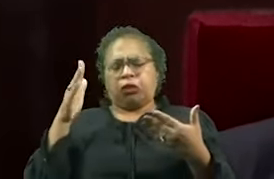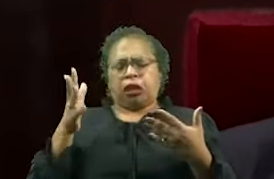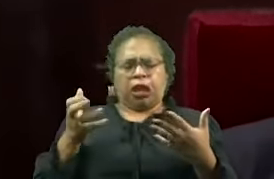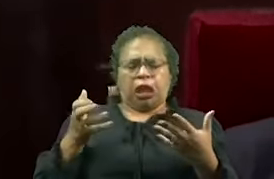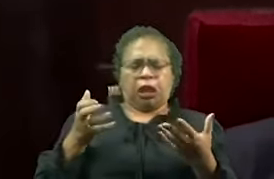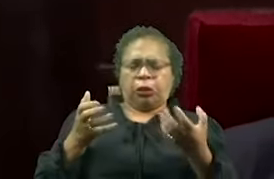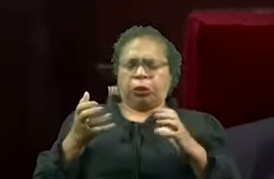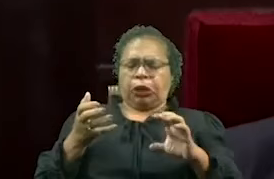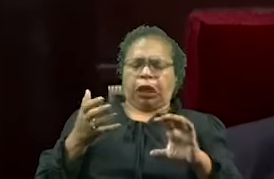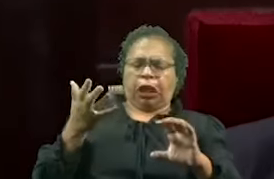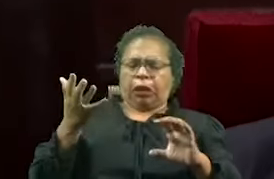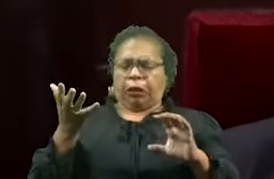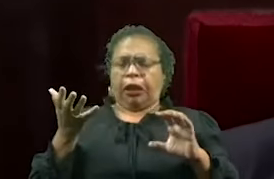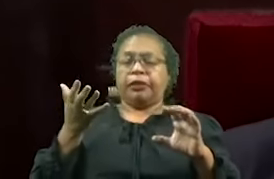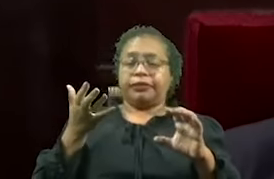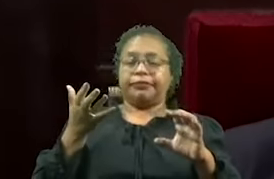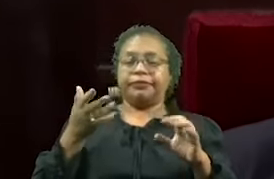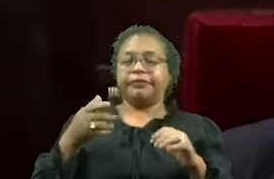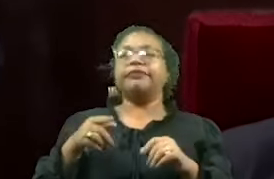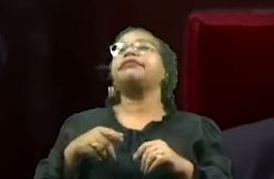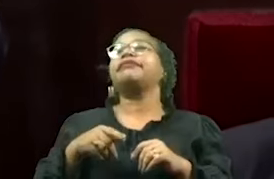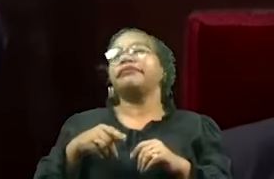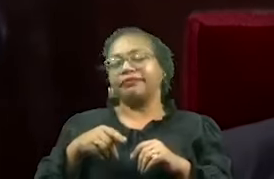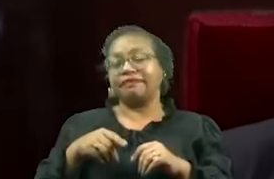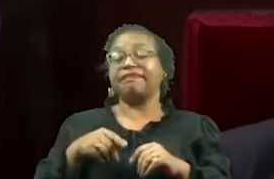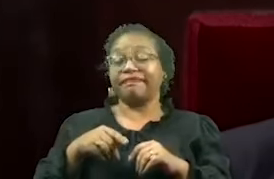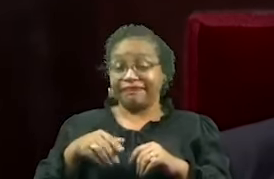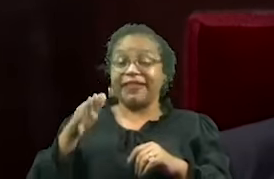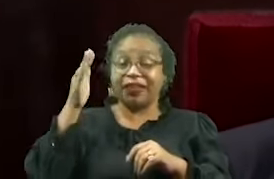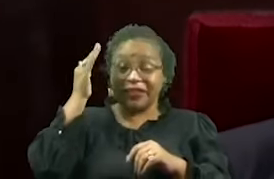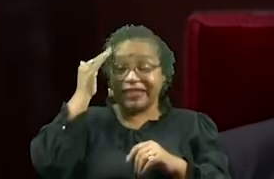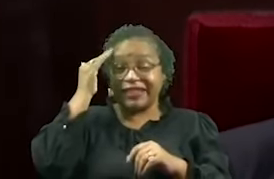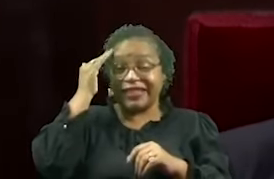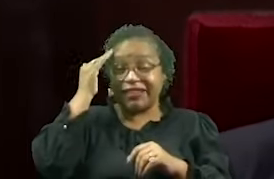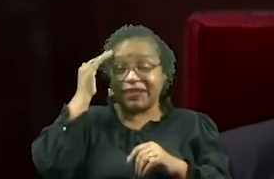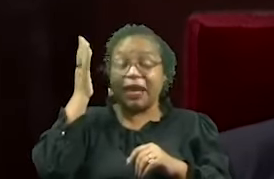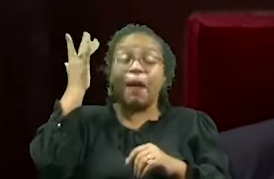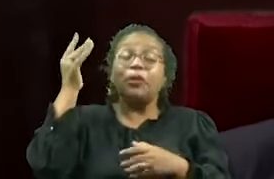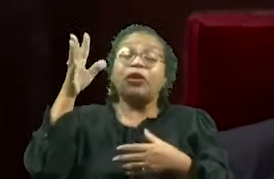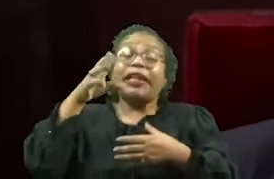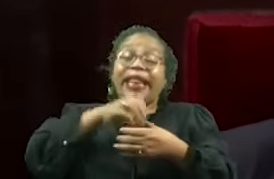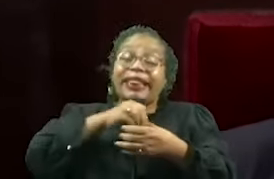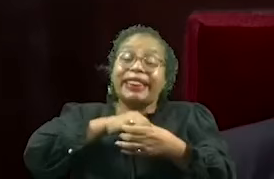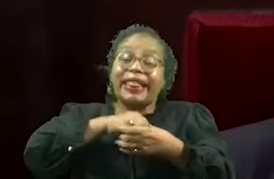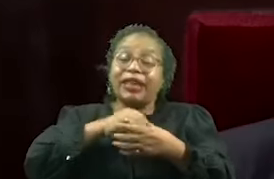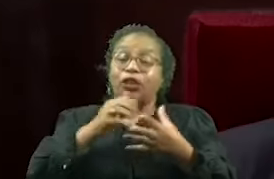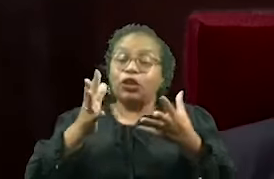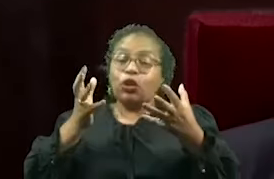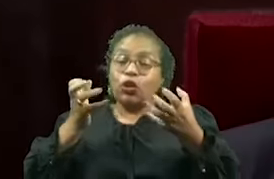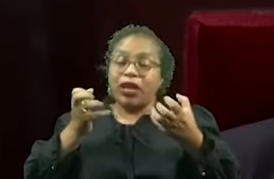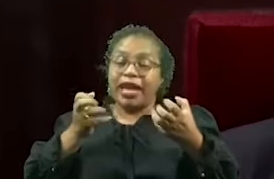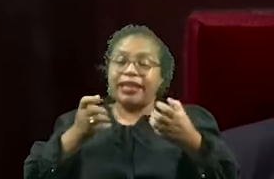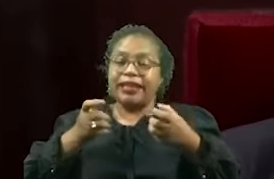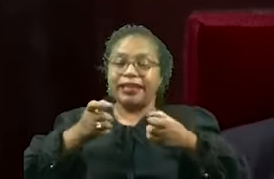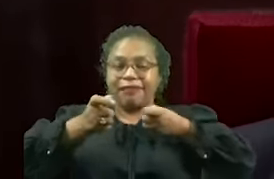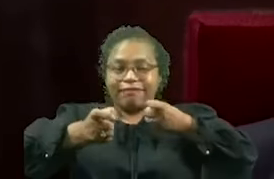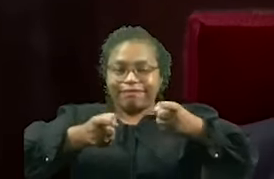hacían convencidos de la conveniencia de ocultar el término de sus mandatos para escapar así al